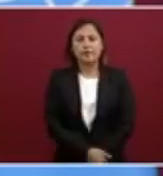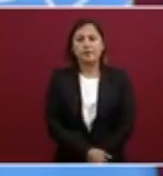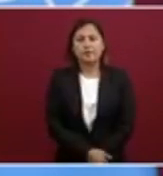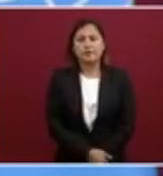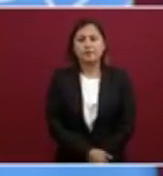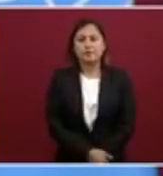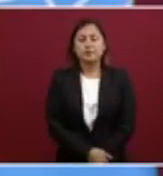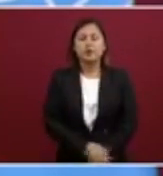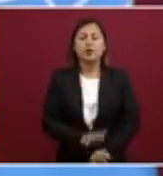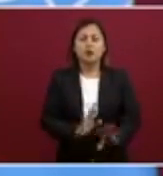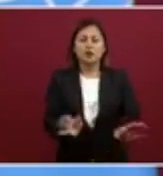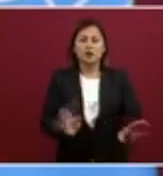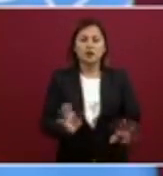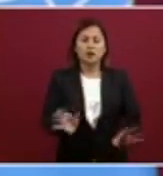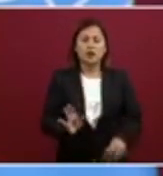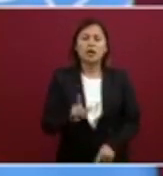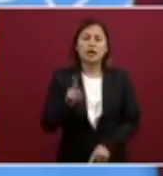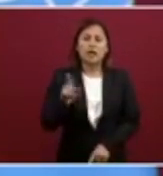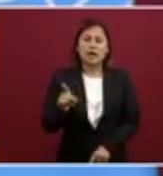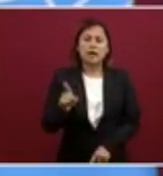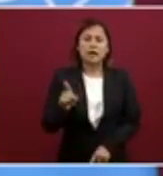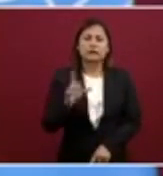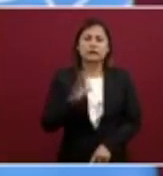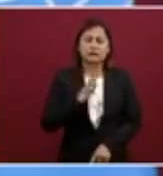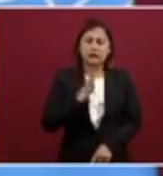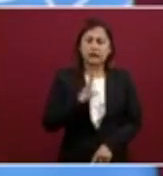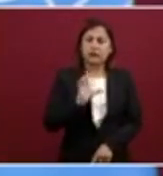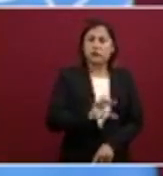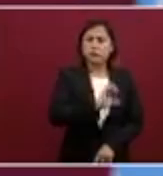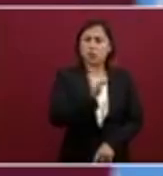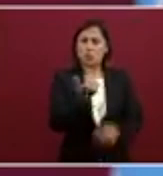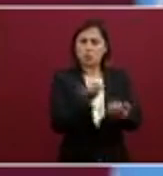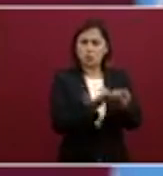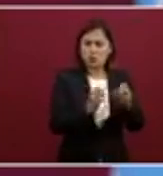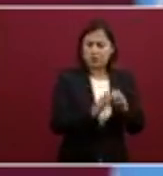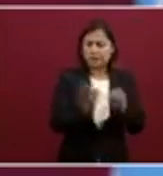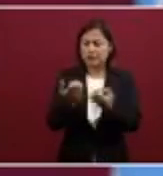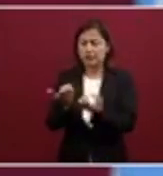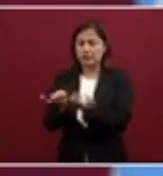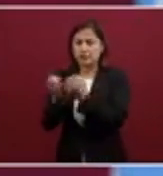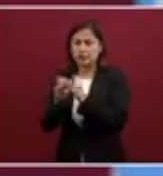habían, que son buenos estadios, y se decidió